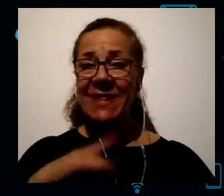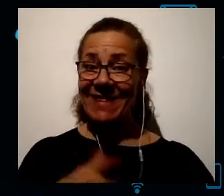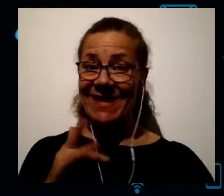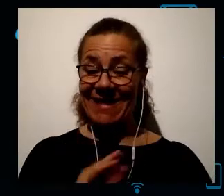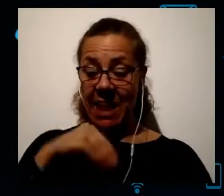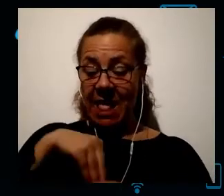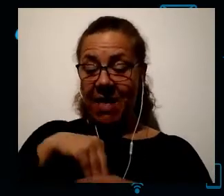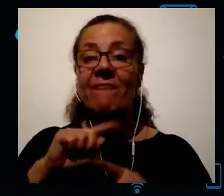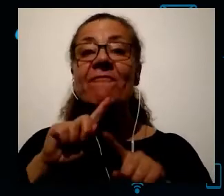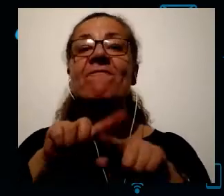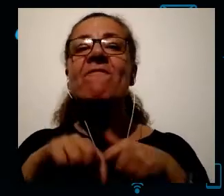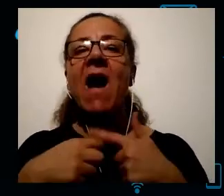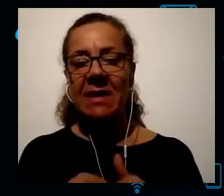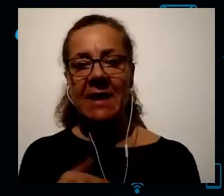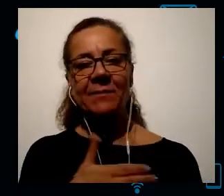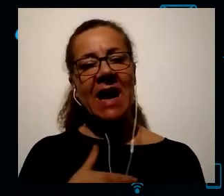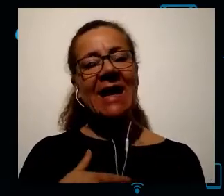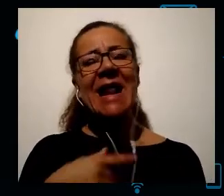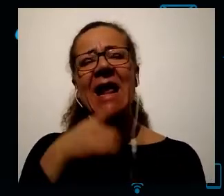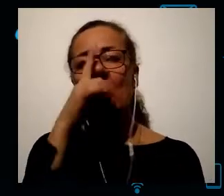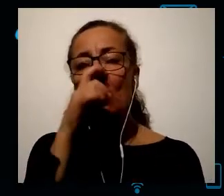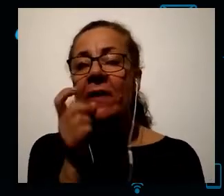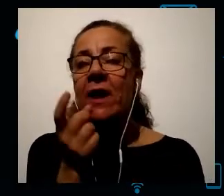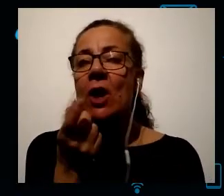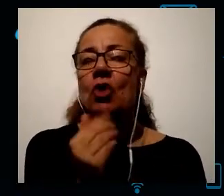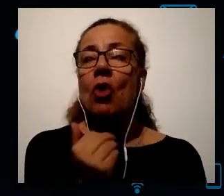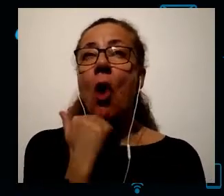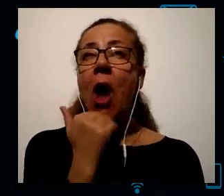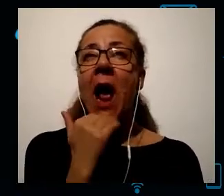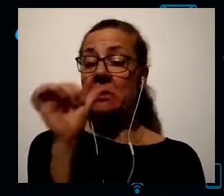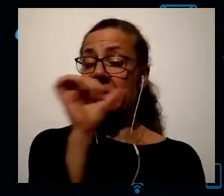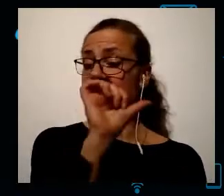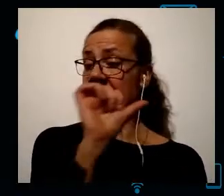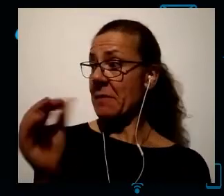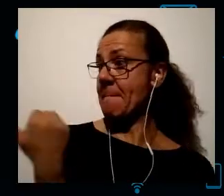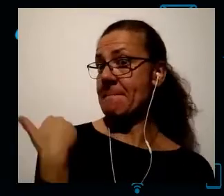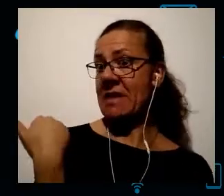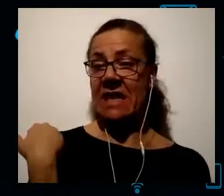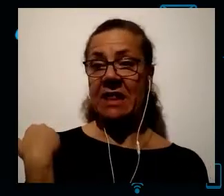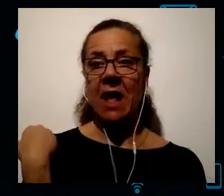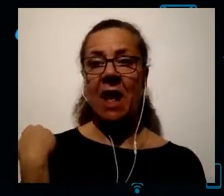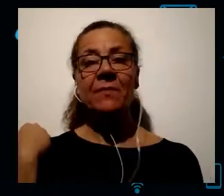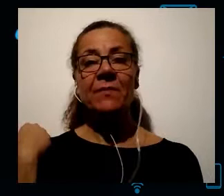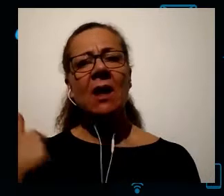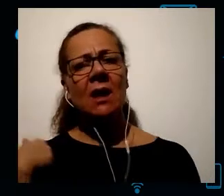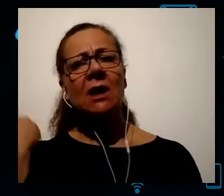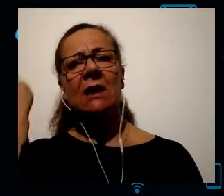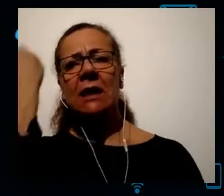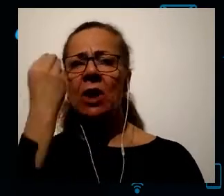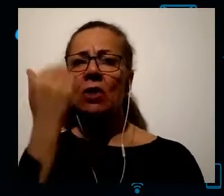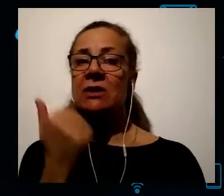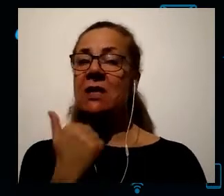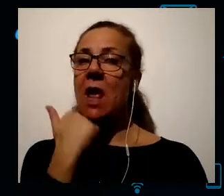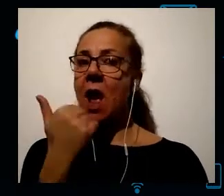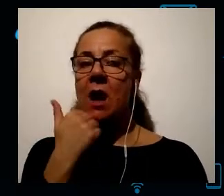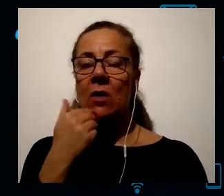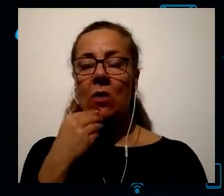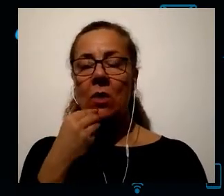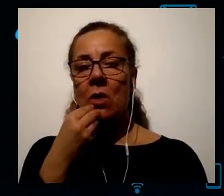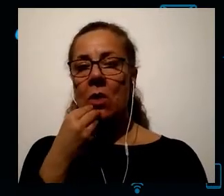quería recordar solo algo que sucedió la semana pasada y que ha sido que creo que es un hecho histórico en el